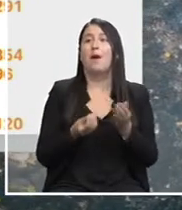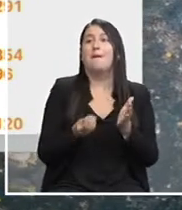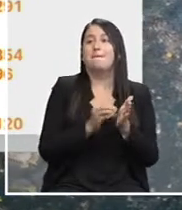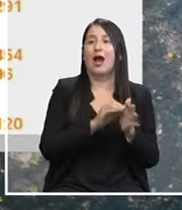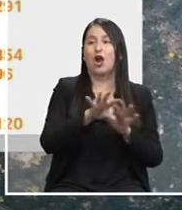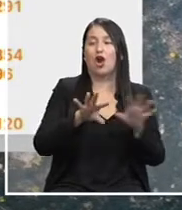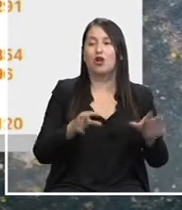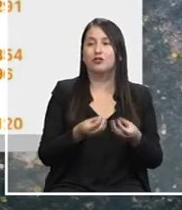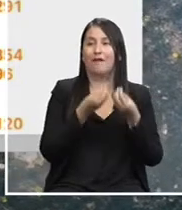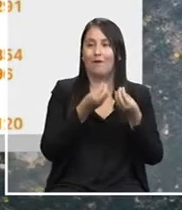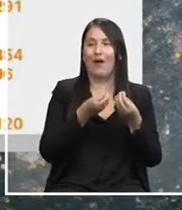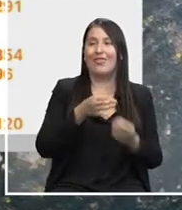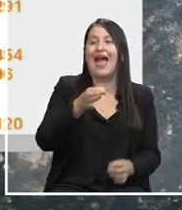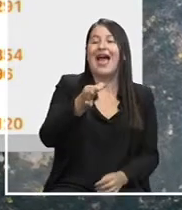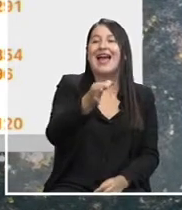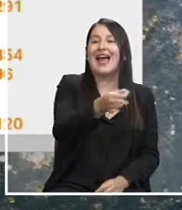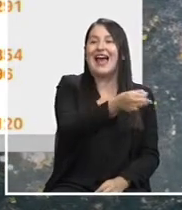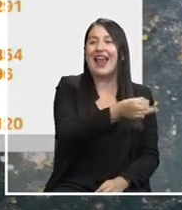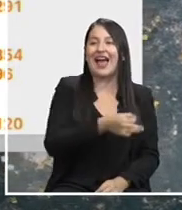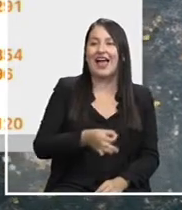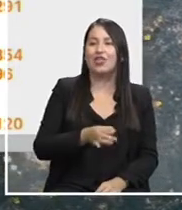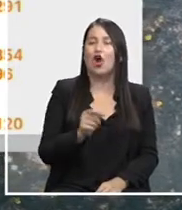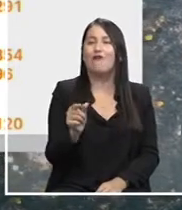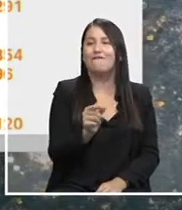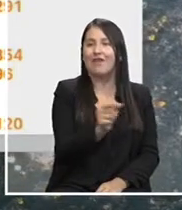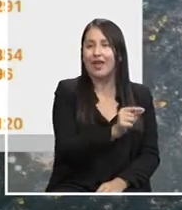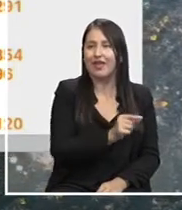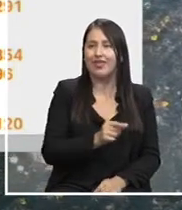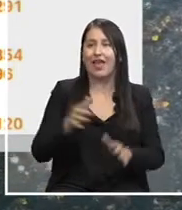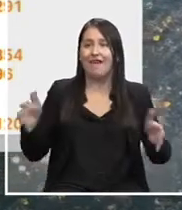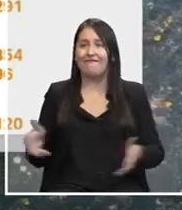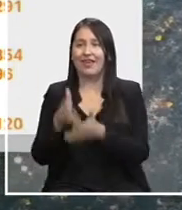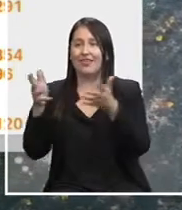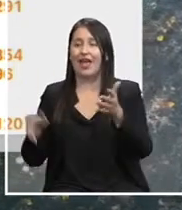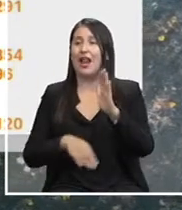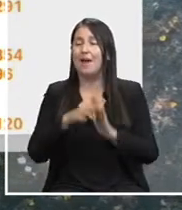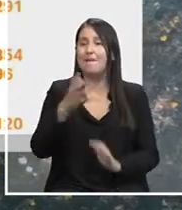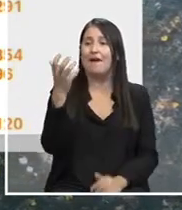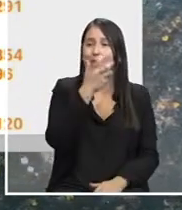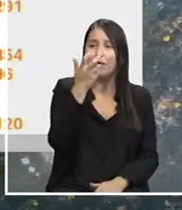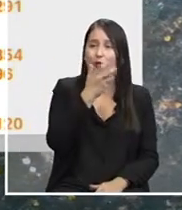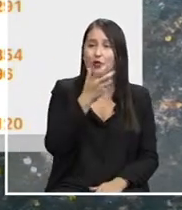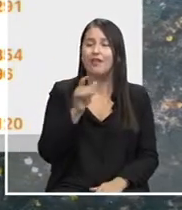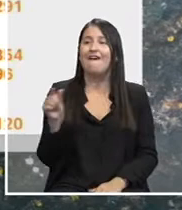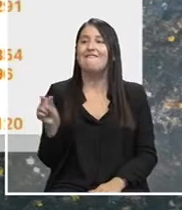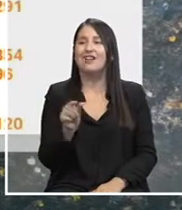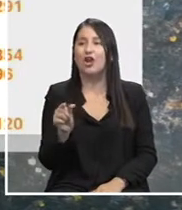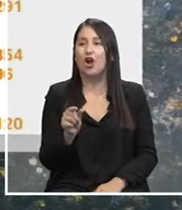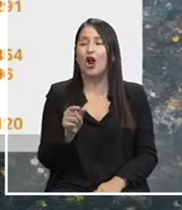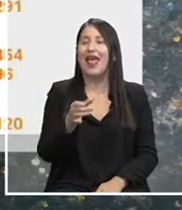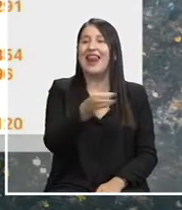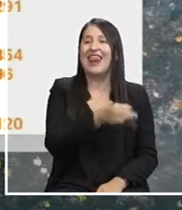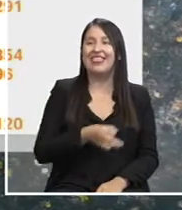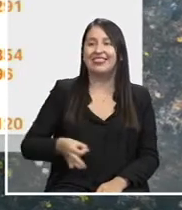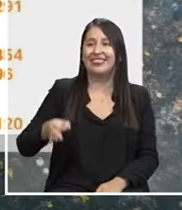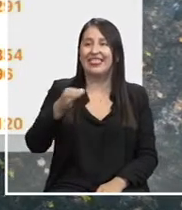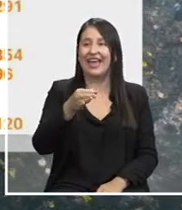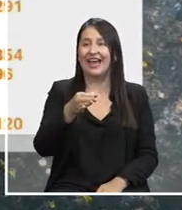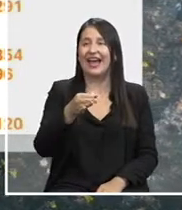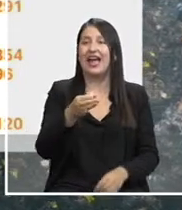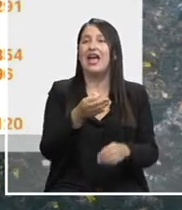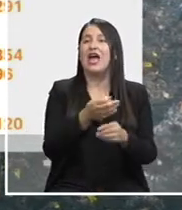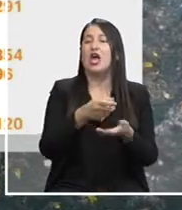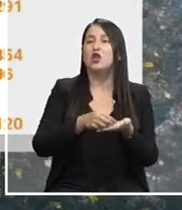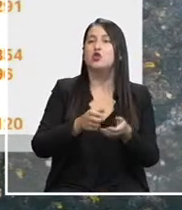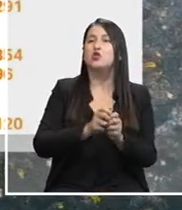buenas, más granos integrales, más vegetales, más frutas, frijoles, lentejas, nueces, más